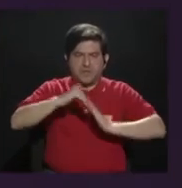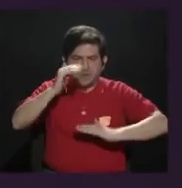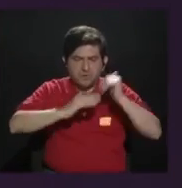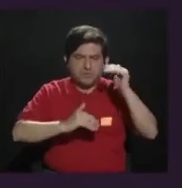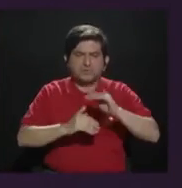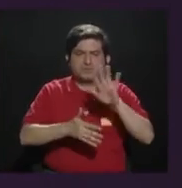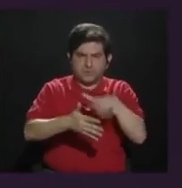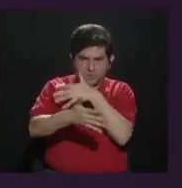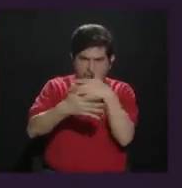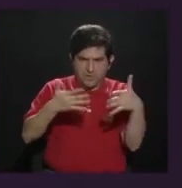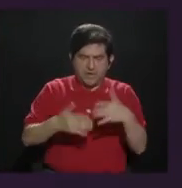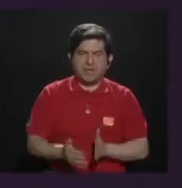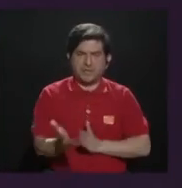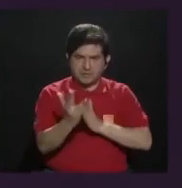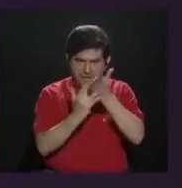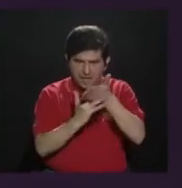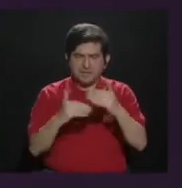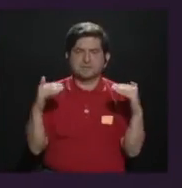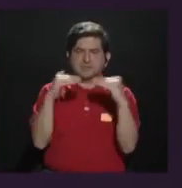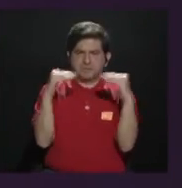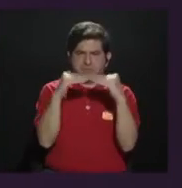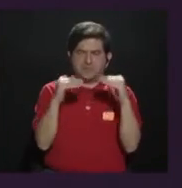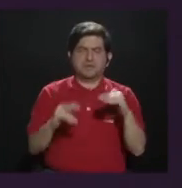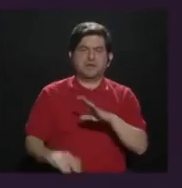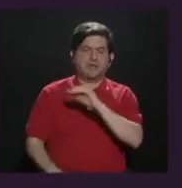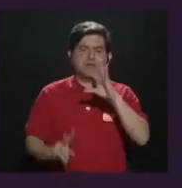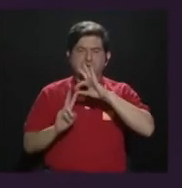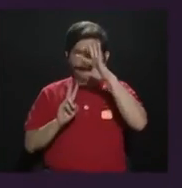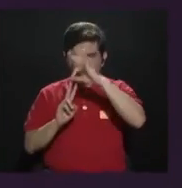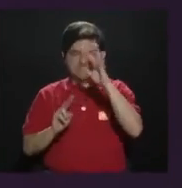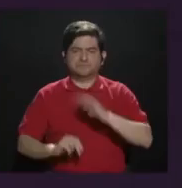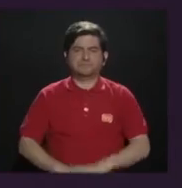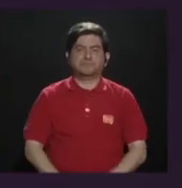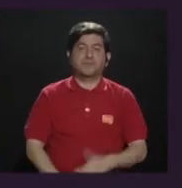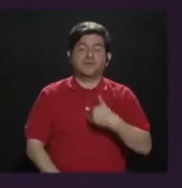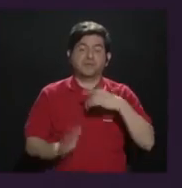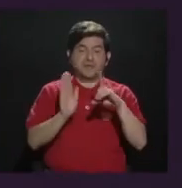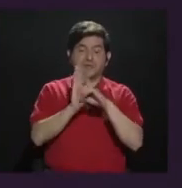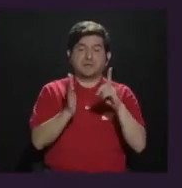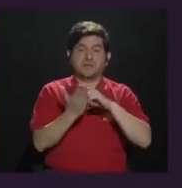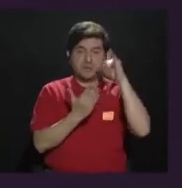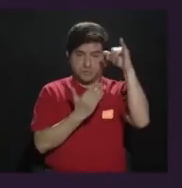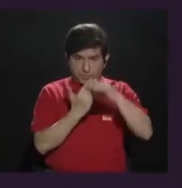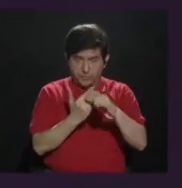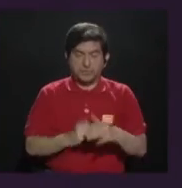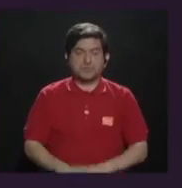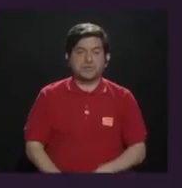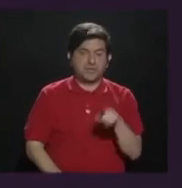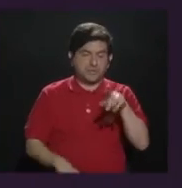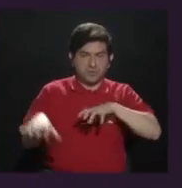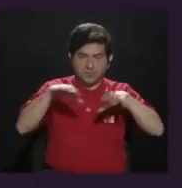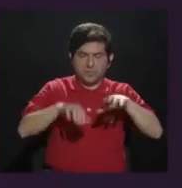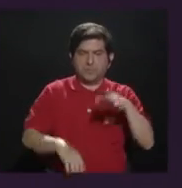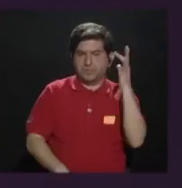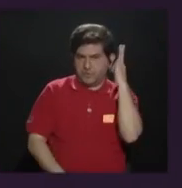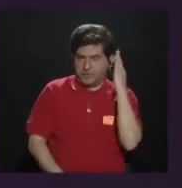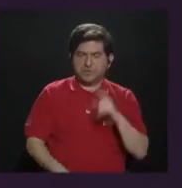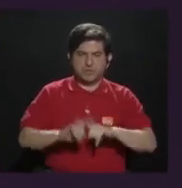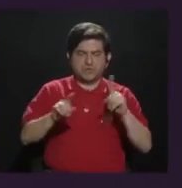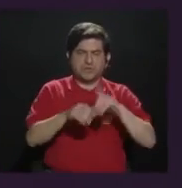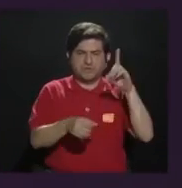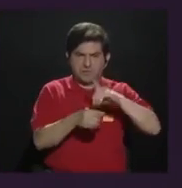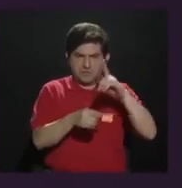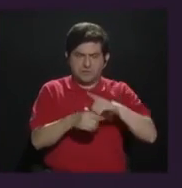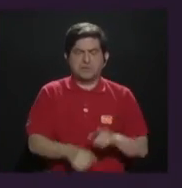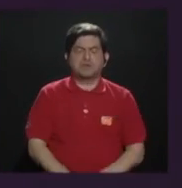agenda que nos permita acceder de manera paritaria y en condiciones de igualdad. Tenemos, de hecho, un proyecto presentado del Movimiento de Mujeres, también junto con diputadas